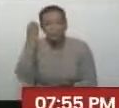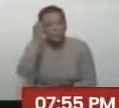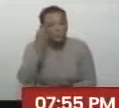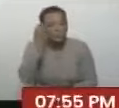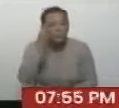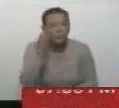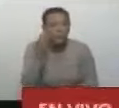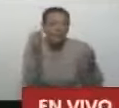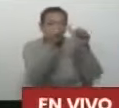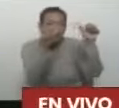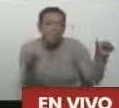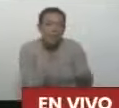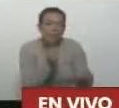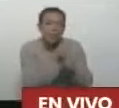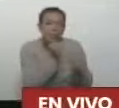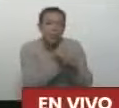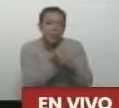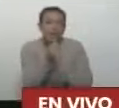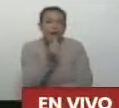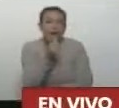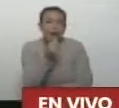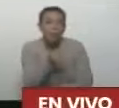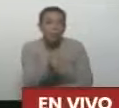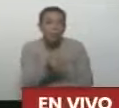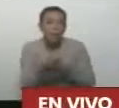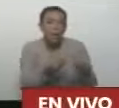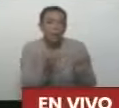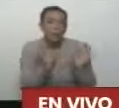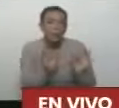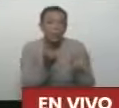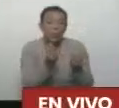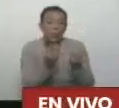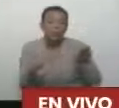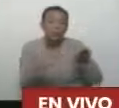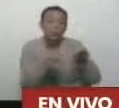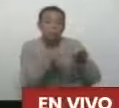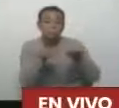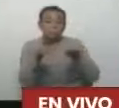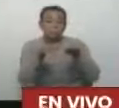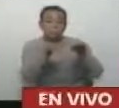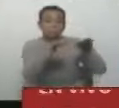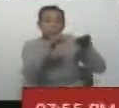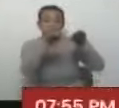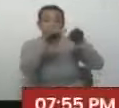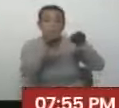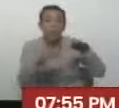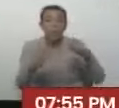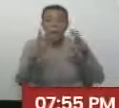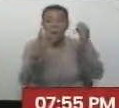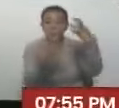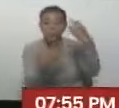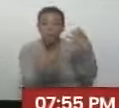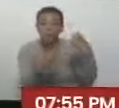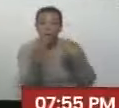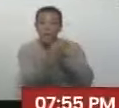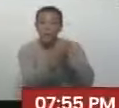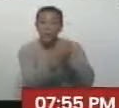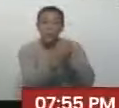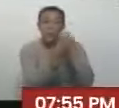el sistema de gestión hídrica, porque hay muchas inundaciones. El semáforo por el alto